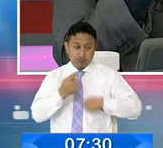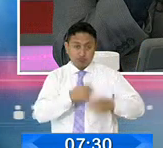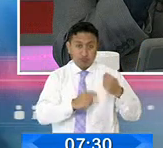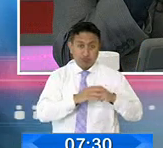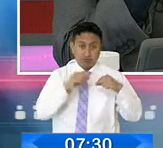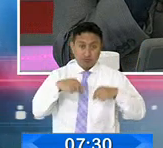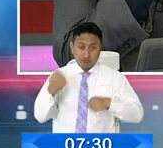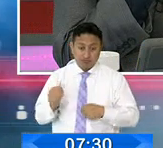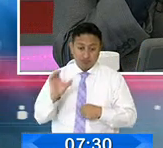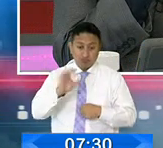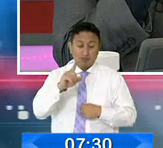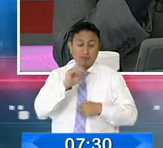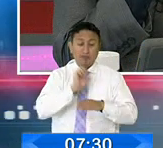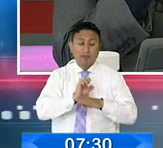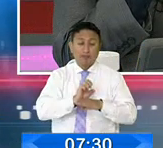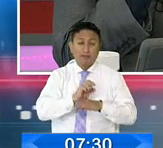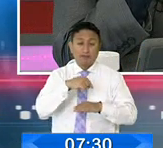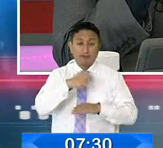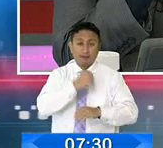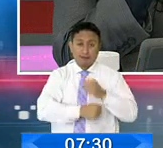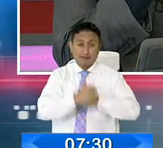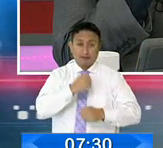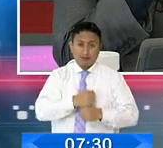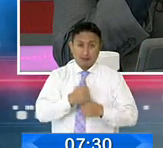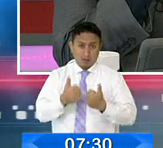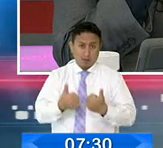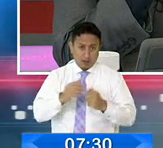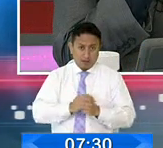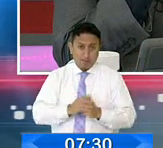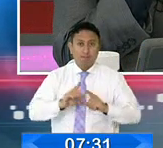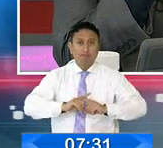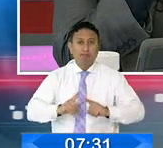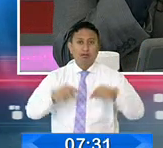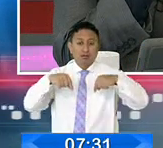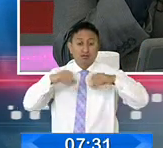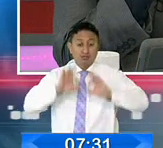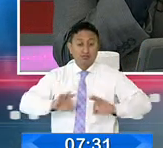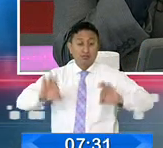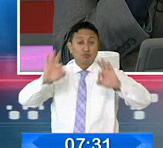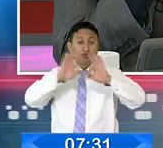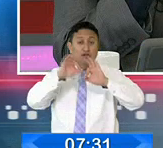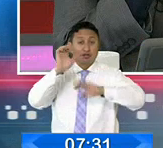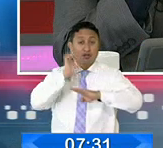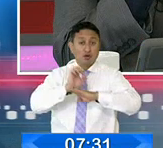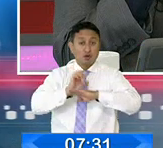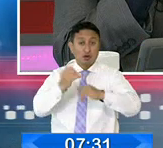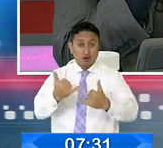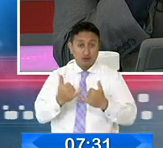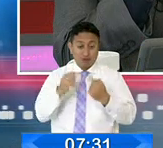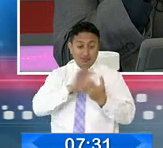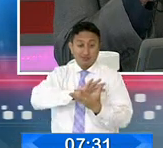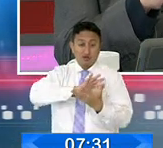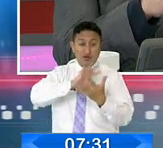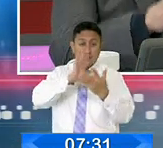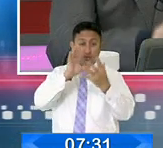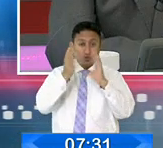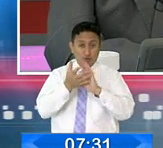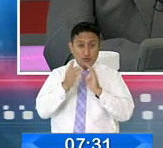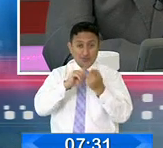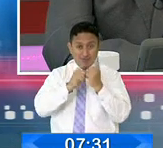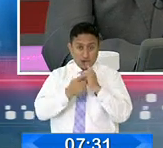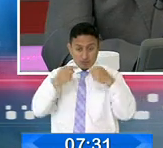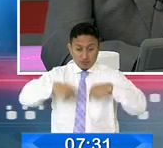inversión que realizó el Ecuador en estos últimos años. Creemos entonces que es importante que el Ecuador acelere ese paso,